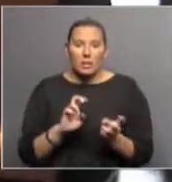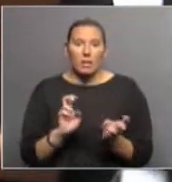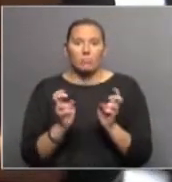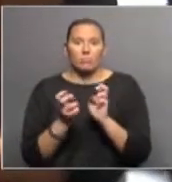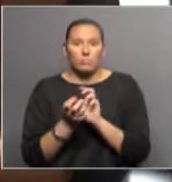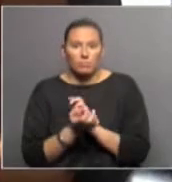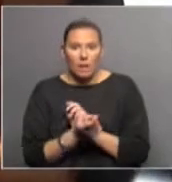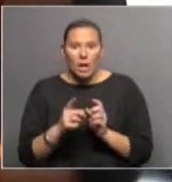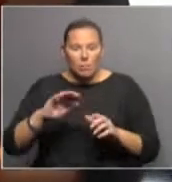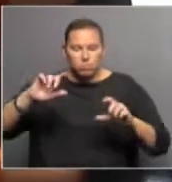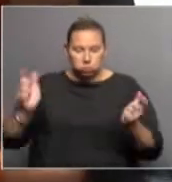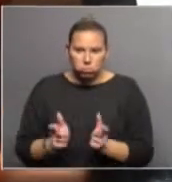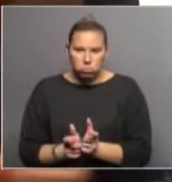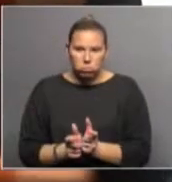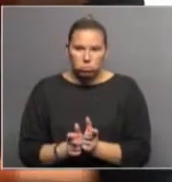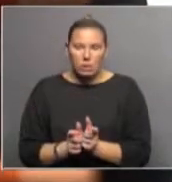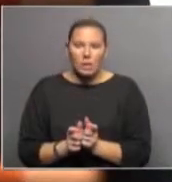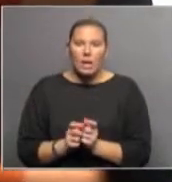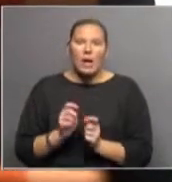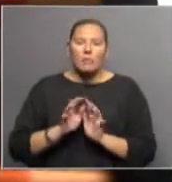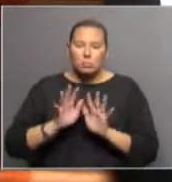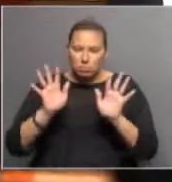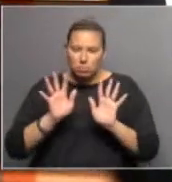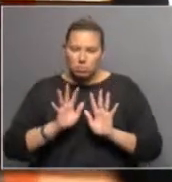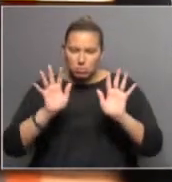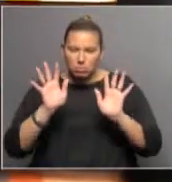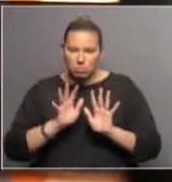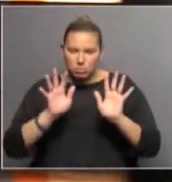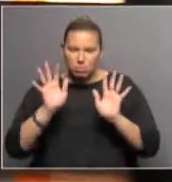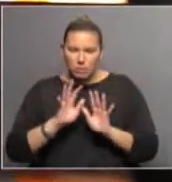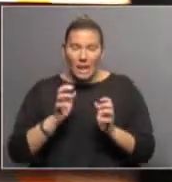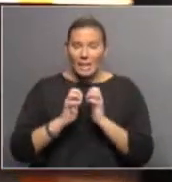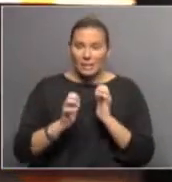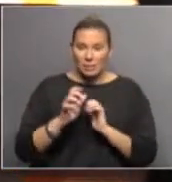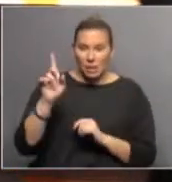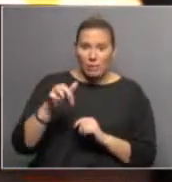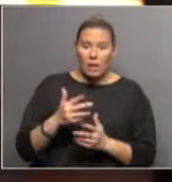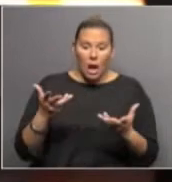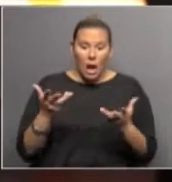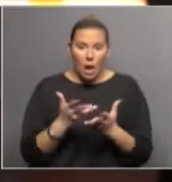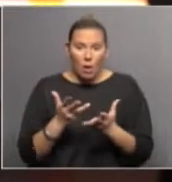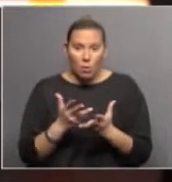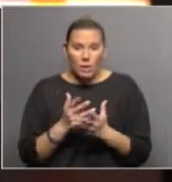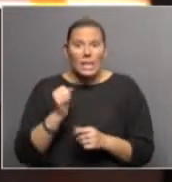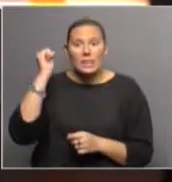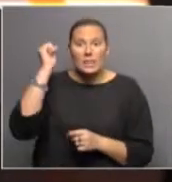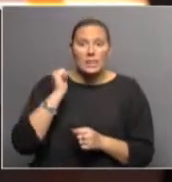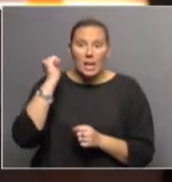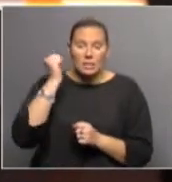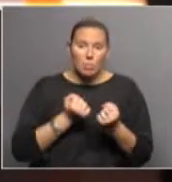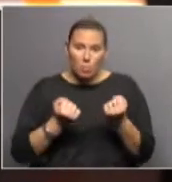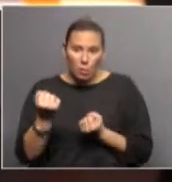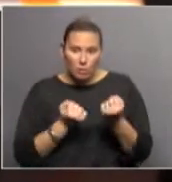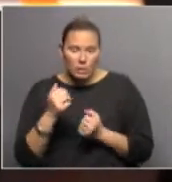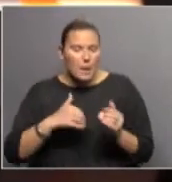reduciendo drásticamente las emisiones asociadas a la generación de electricidad. Ahora es el turno del transporte, el